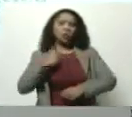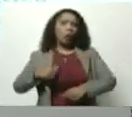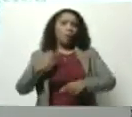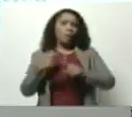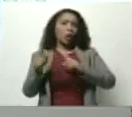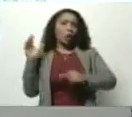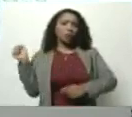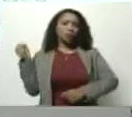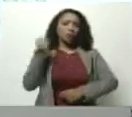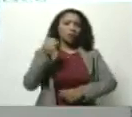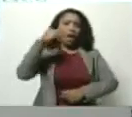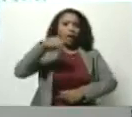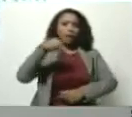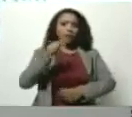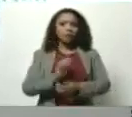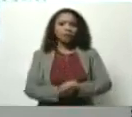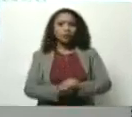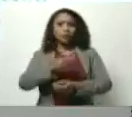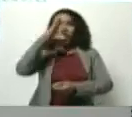trajo aquí